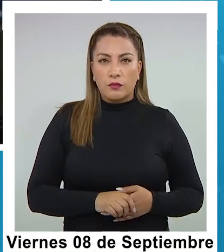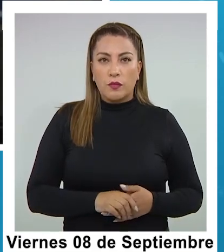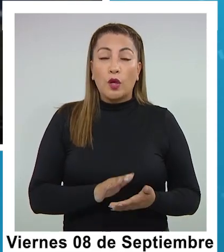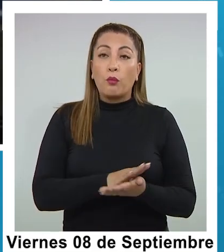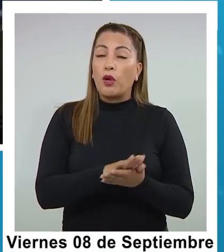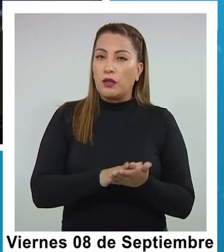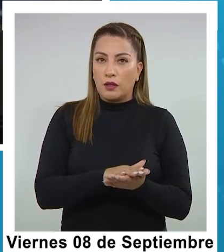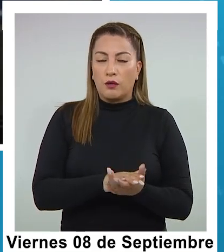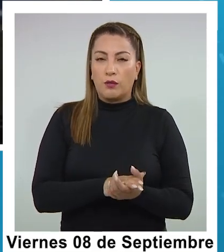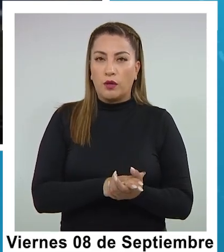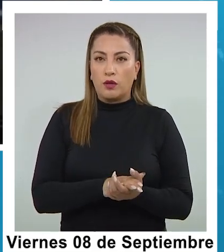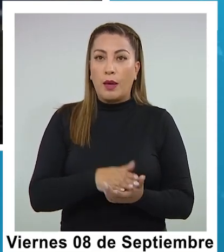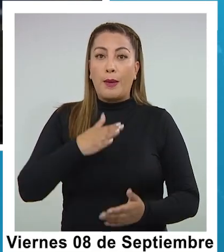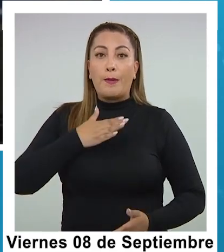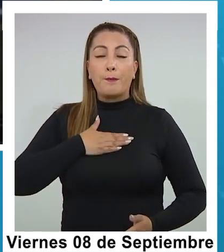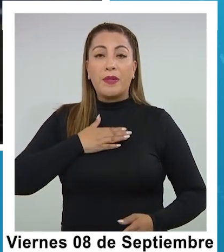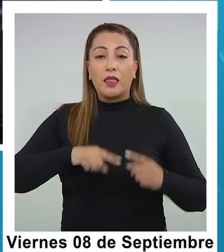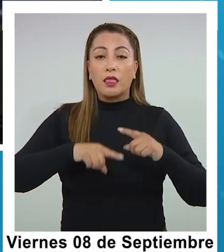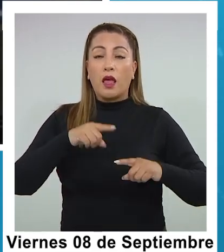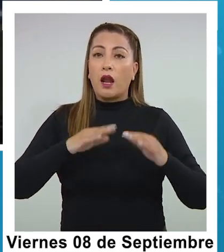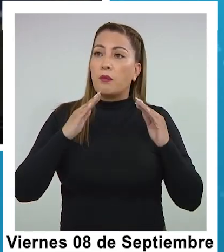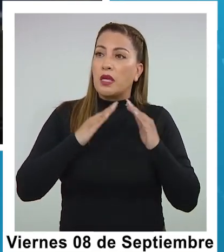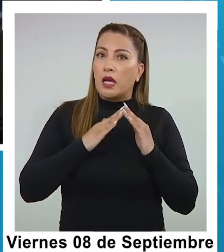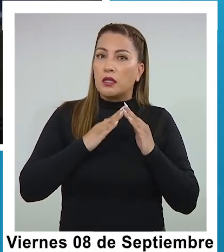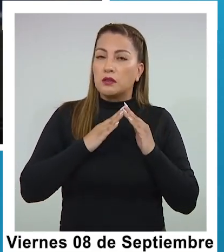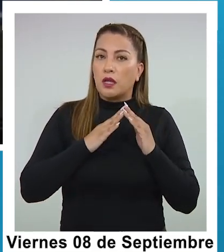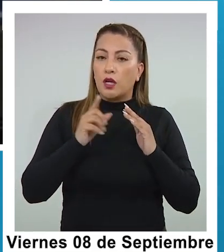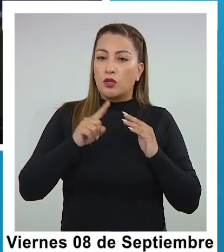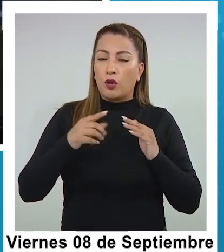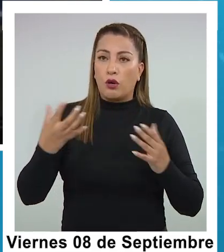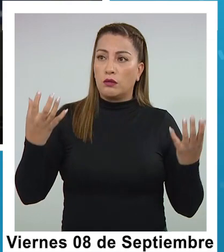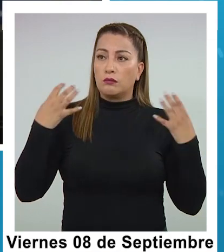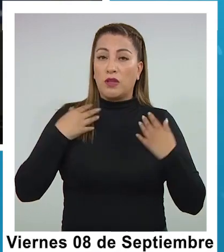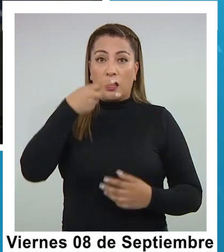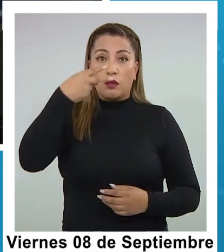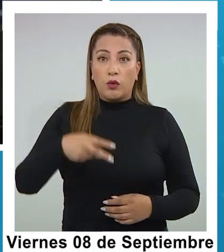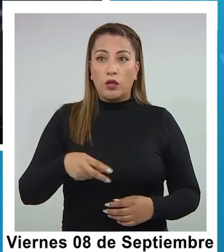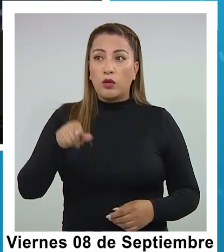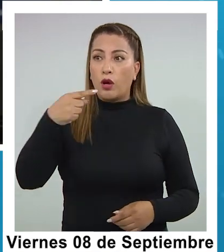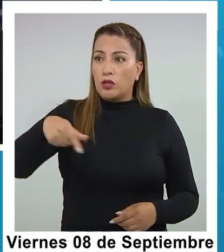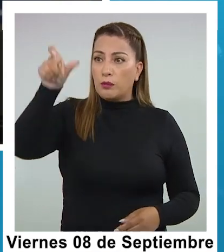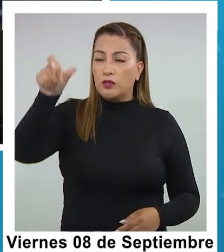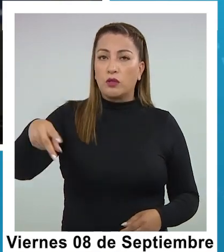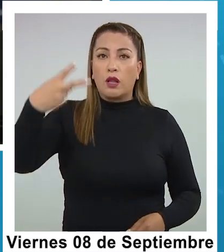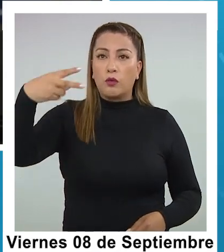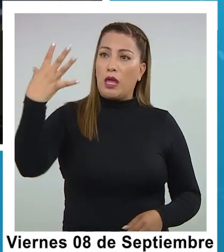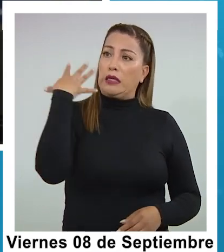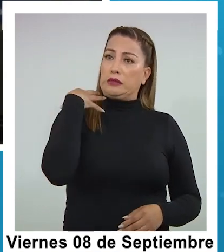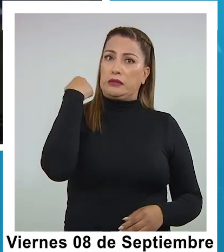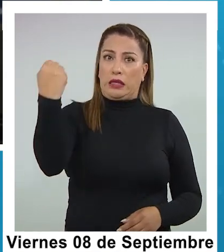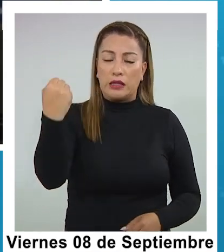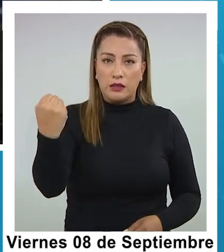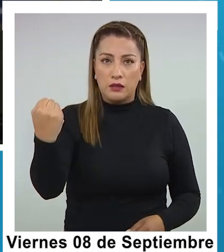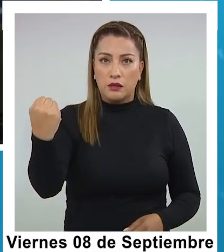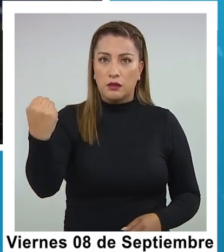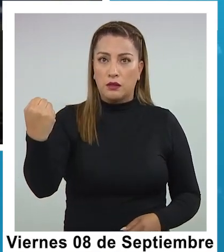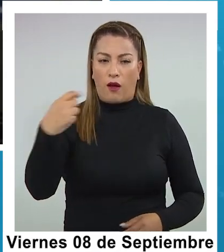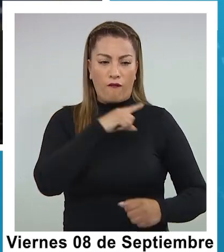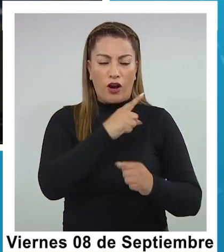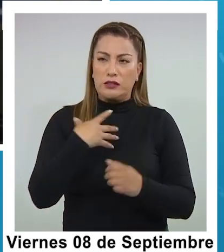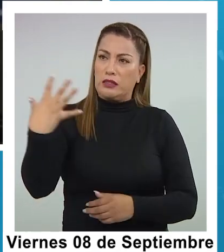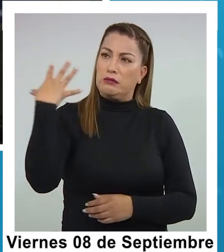alguien está ocupando una propiedad que no le corresponde, el dueño tiene el legítimo derecho de ir y sacarlo de ahí por la